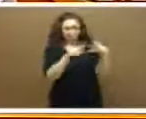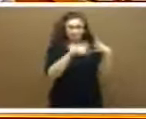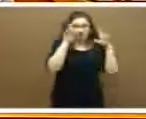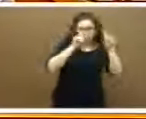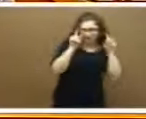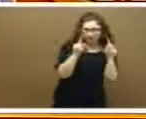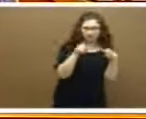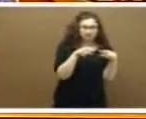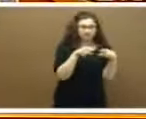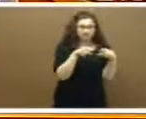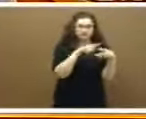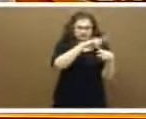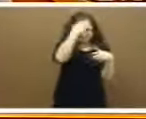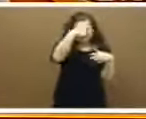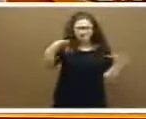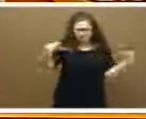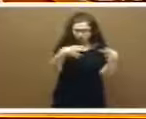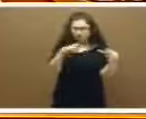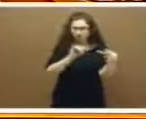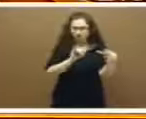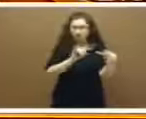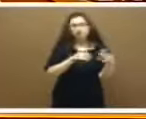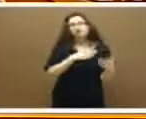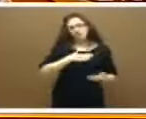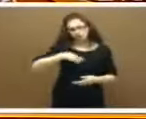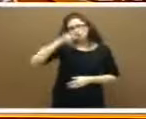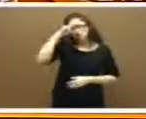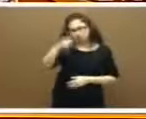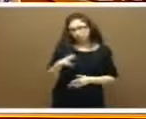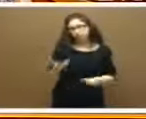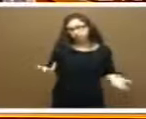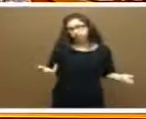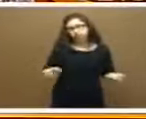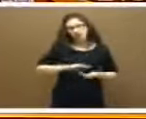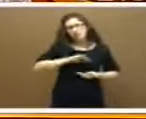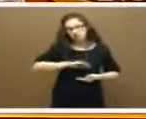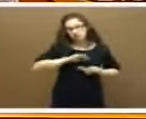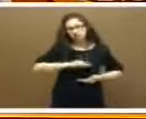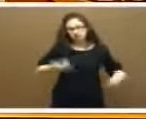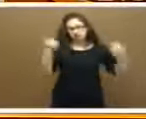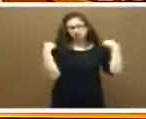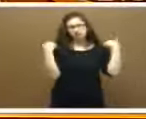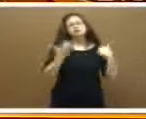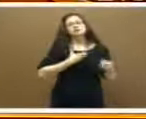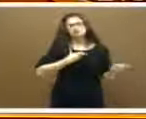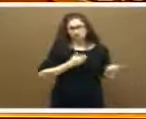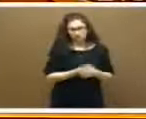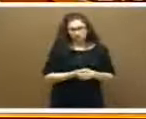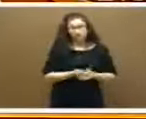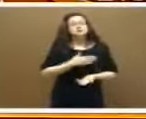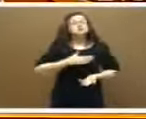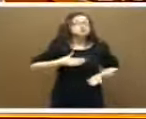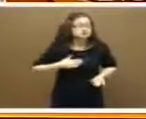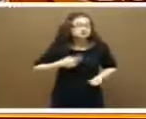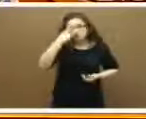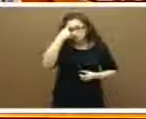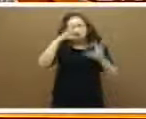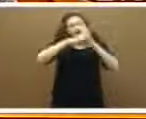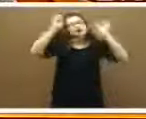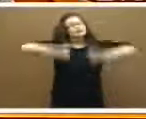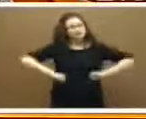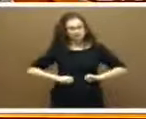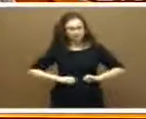pues queremos ser respetuosos también con las capacidades y las responsabilidades del ámbito local. Estamos de acuerdo en que el Gobierno de